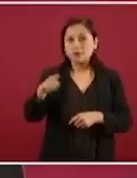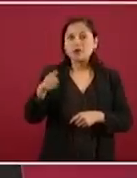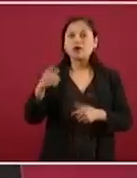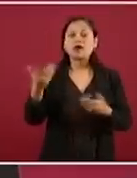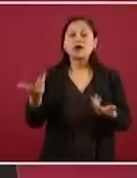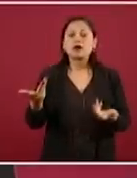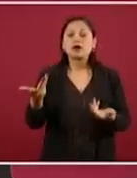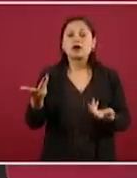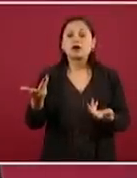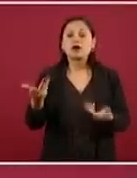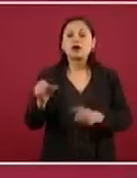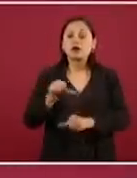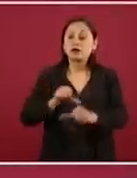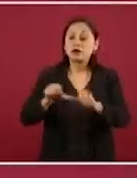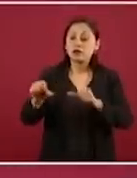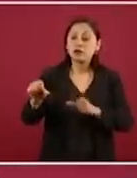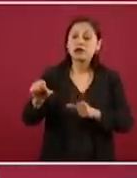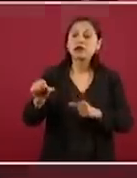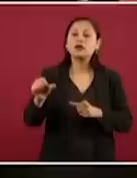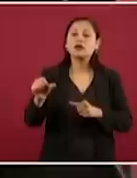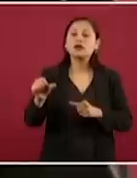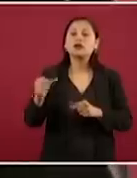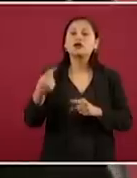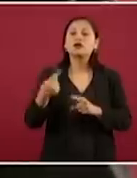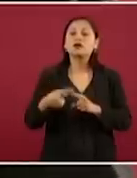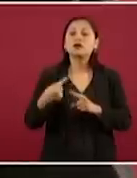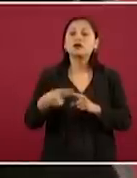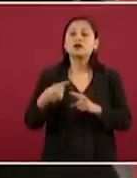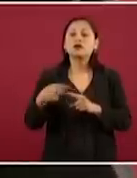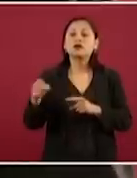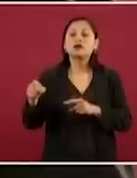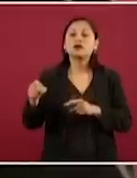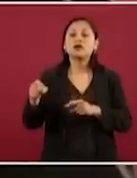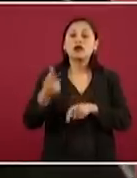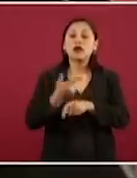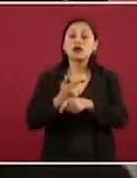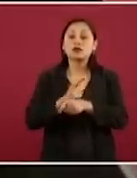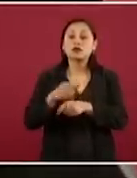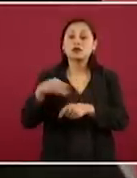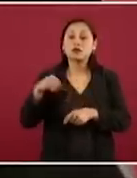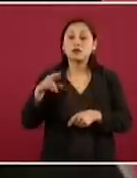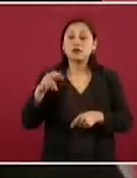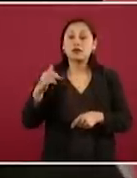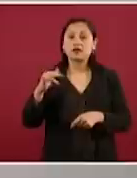quien va a sustituir a la licenciada Margarita Rizzo.